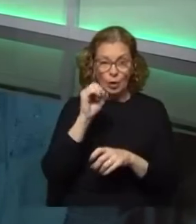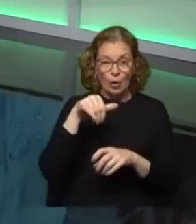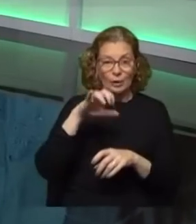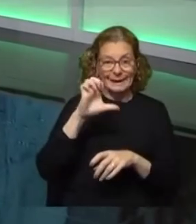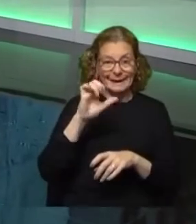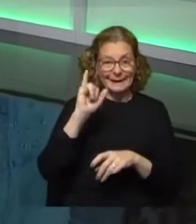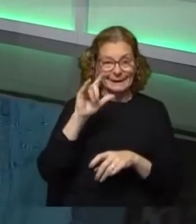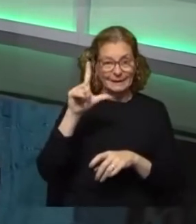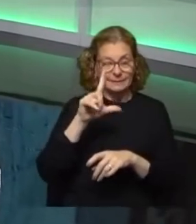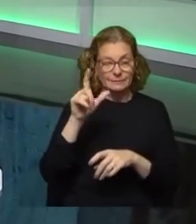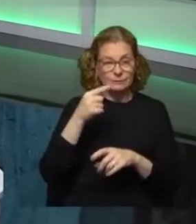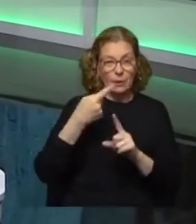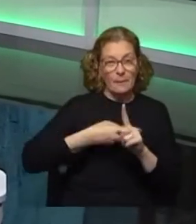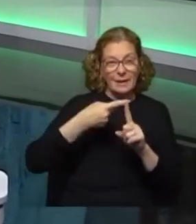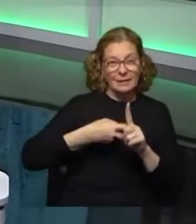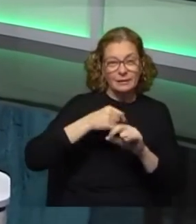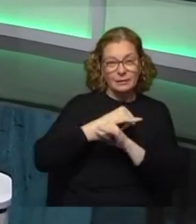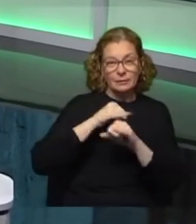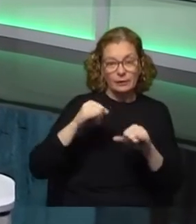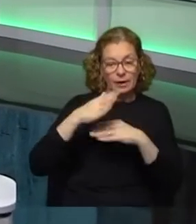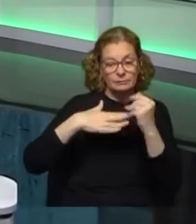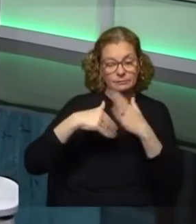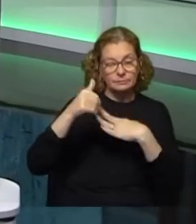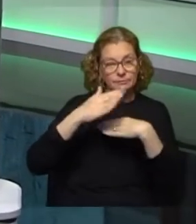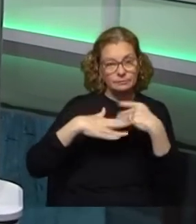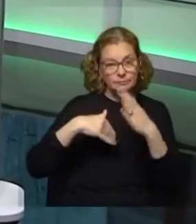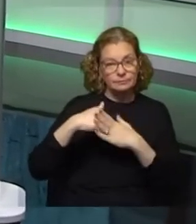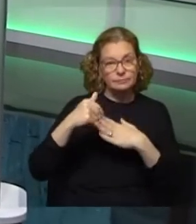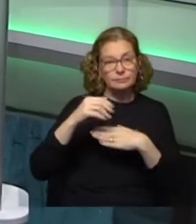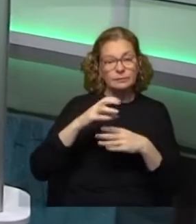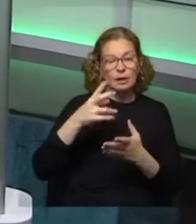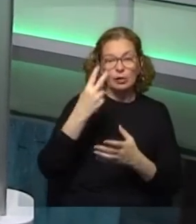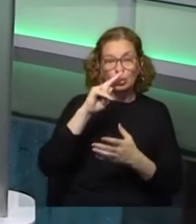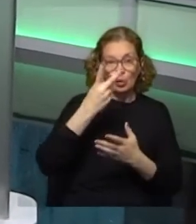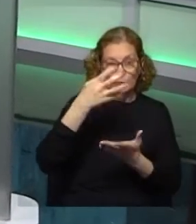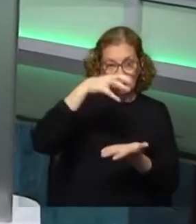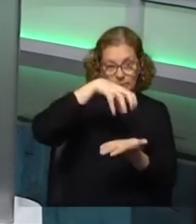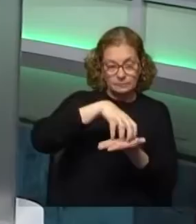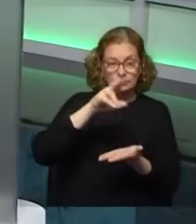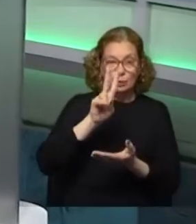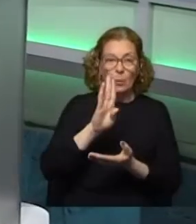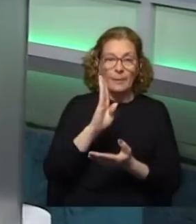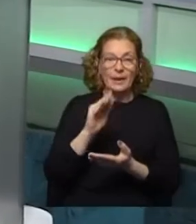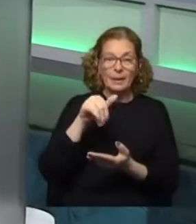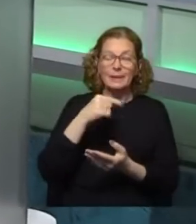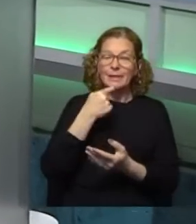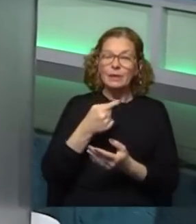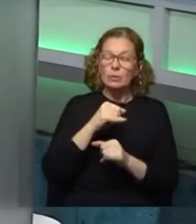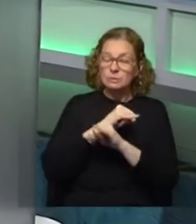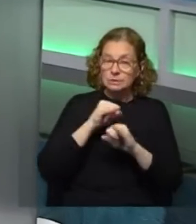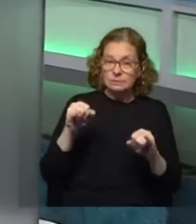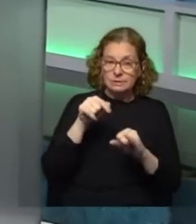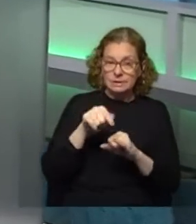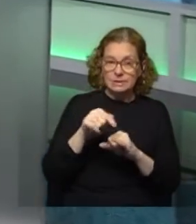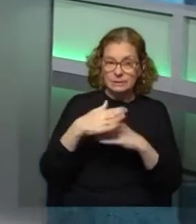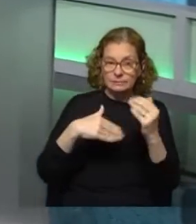cuando faltan pocos meses para el final de las obras de construcción de la segunda planta de celulosa de upm dijo que una vez que finalice